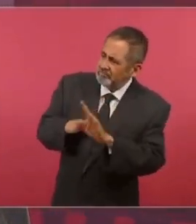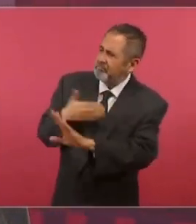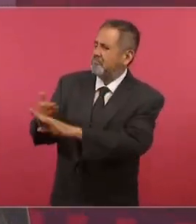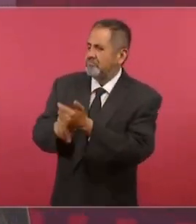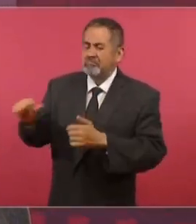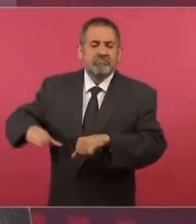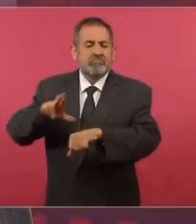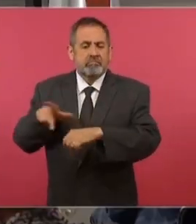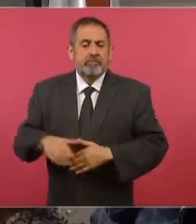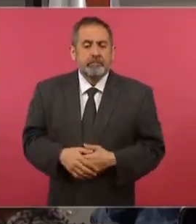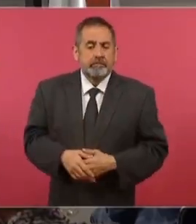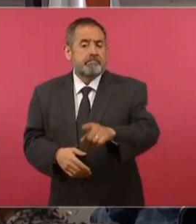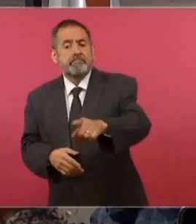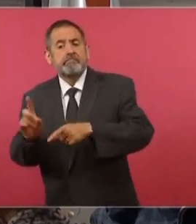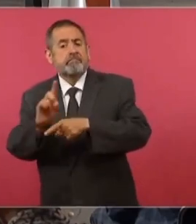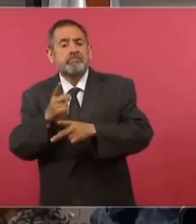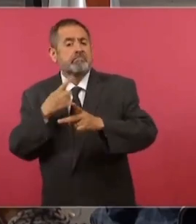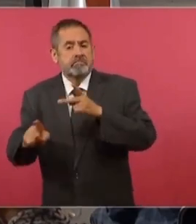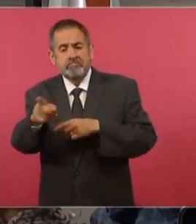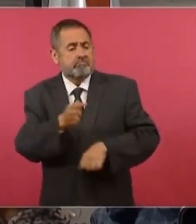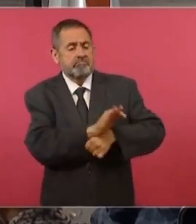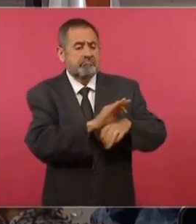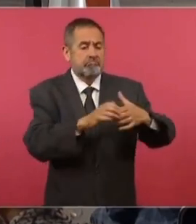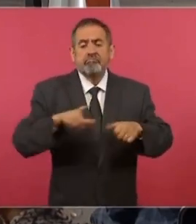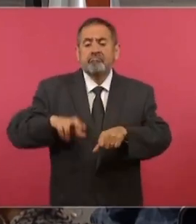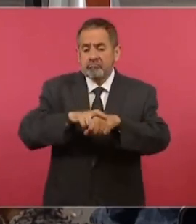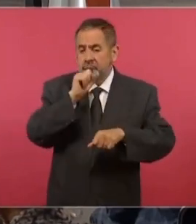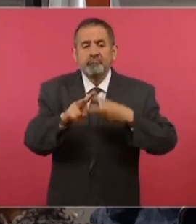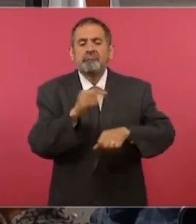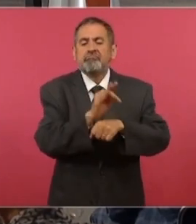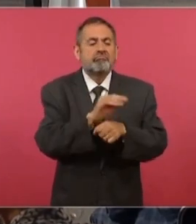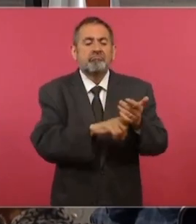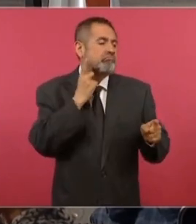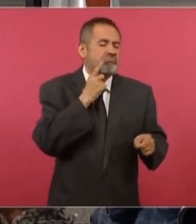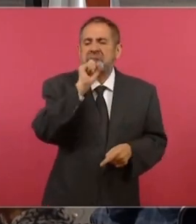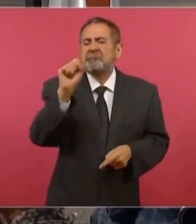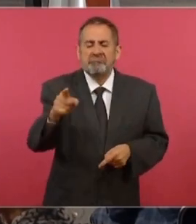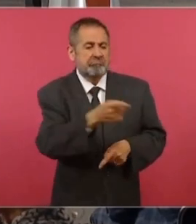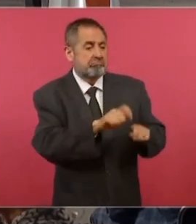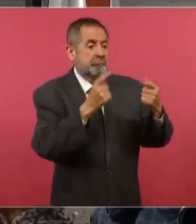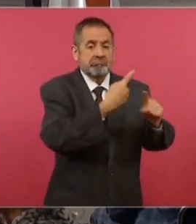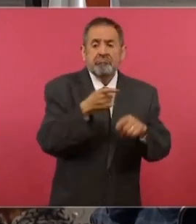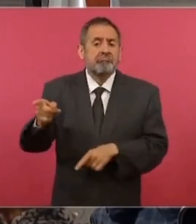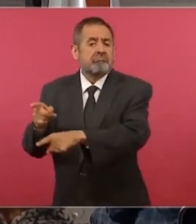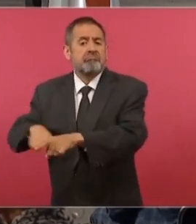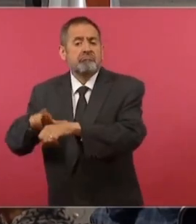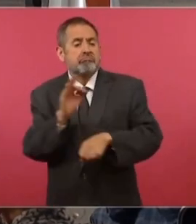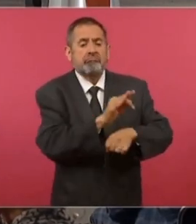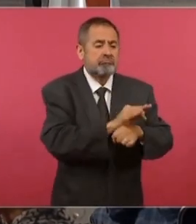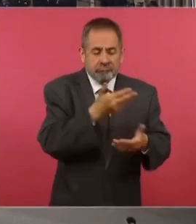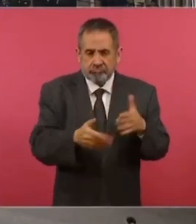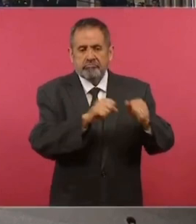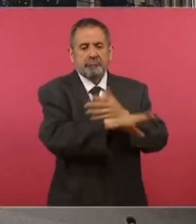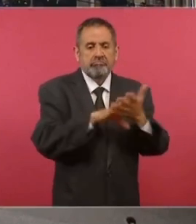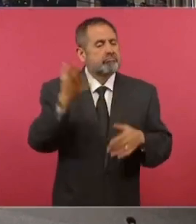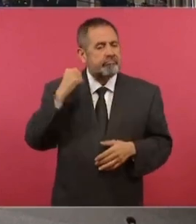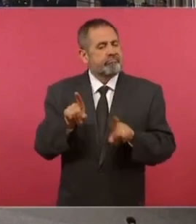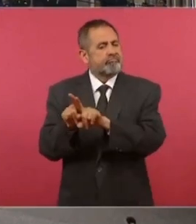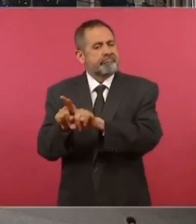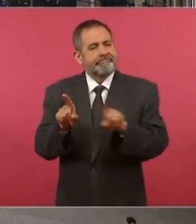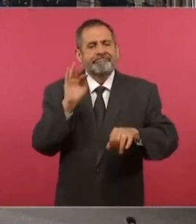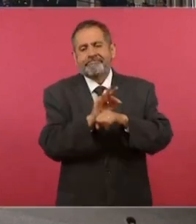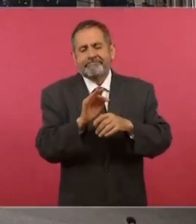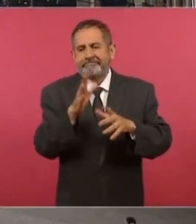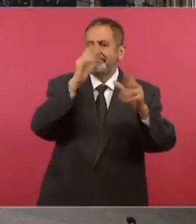gobernador. Desde el inicio del sexenio, prácticamente, sí, esta misma protección, sí. El propio gobernador la dio en su momento a un diputado local acusado de violación que hoy se encuentra, sí, tras las rejas, que era un hombre muy cercano a él, que durante la